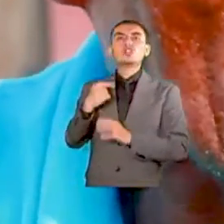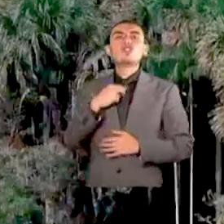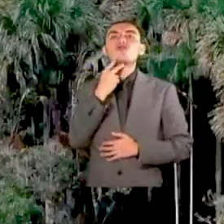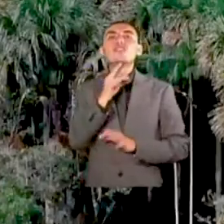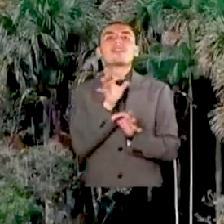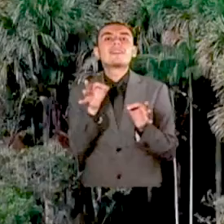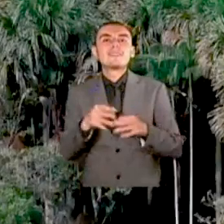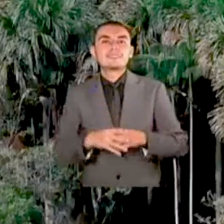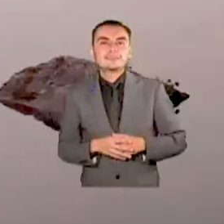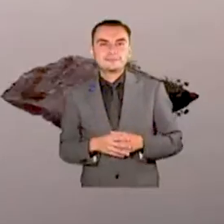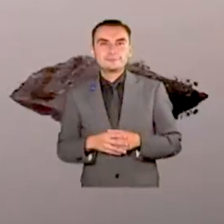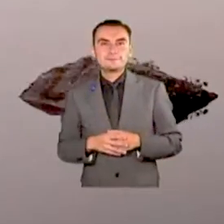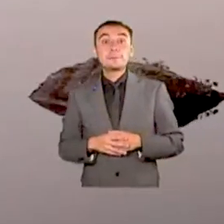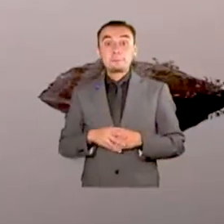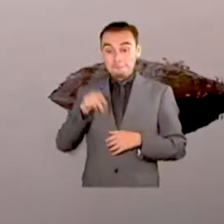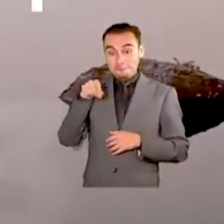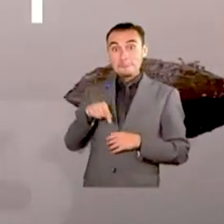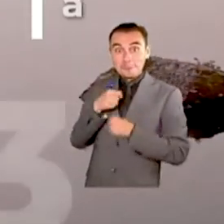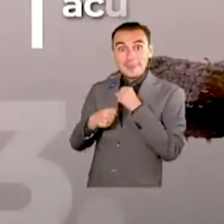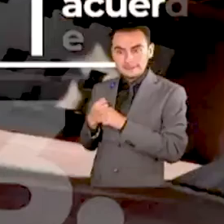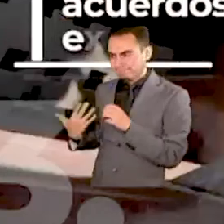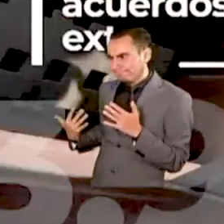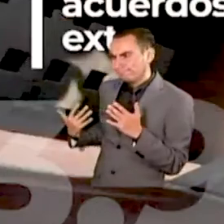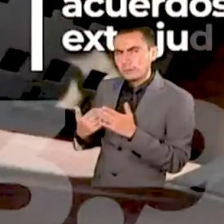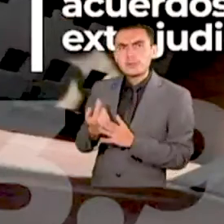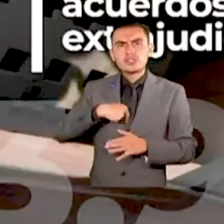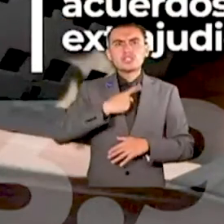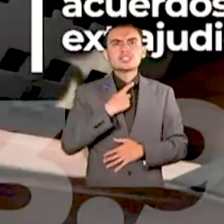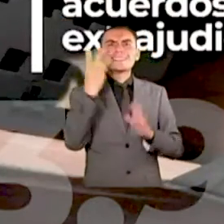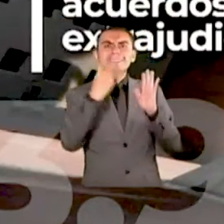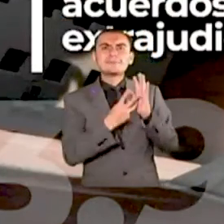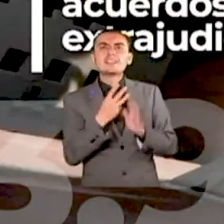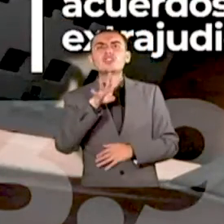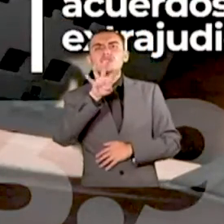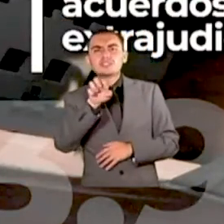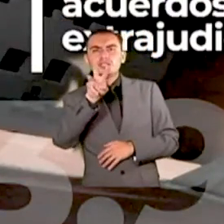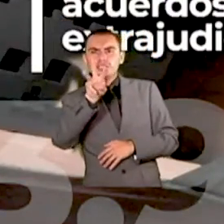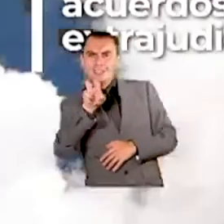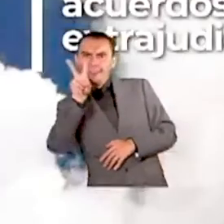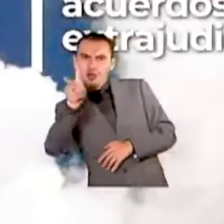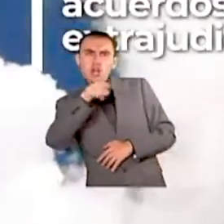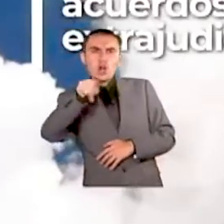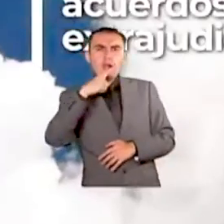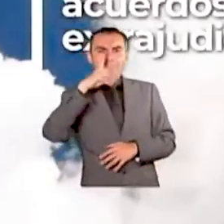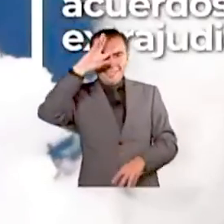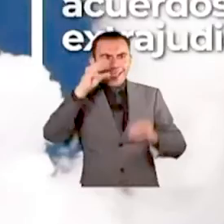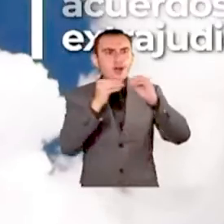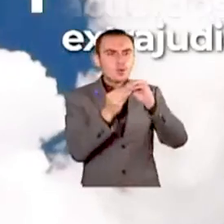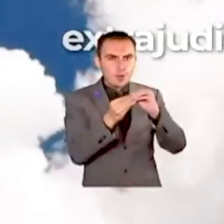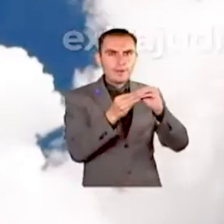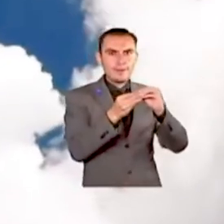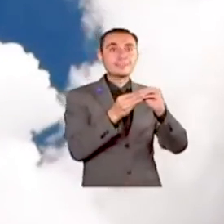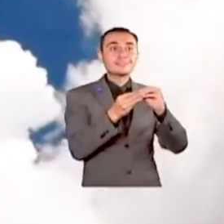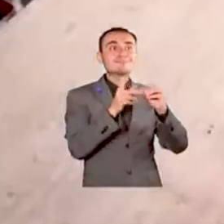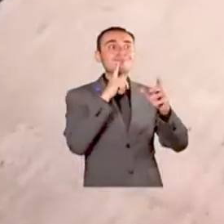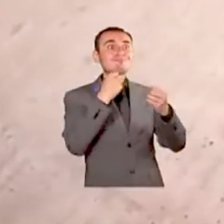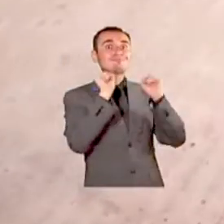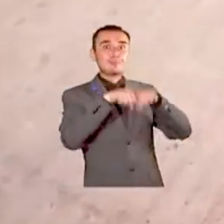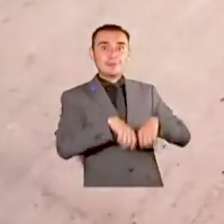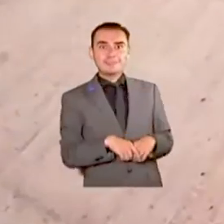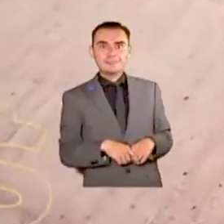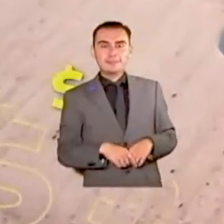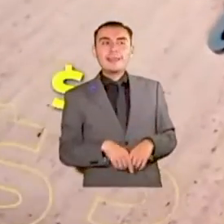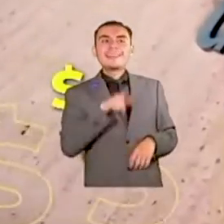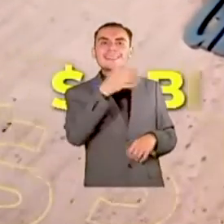tenemos voz. Durante esta vigencia se logró 3.987 acuerdos conciliatorios extrajudiciales, los